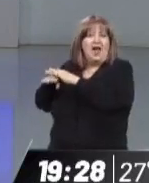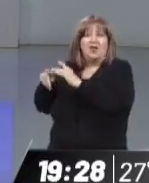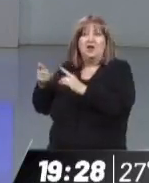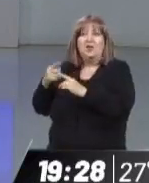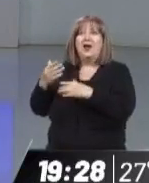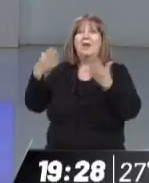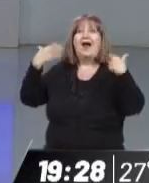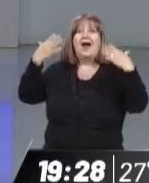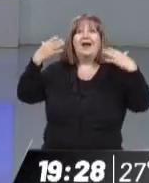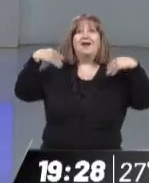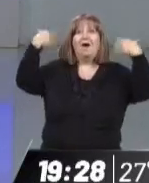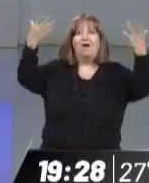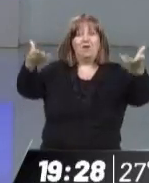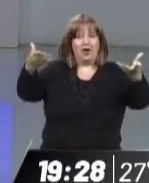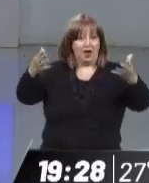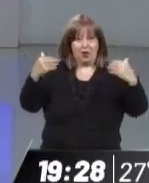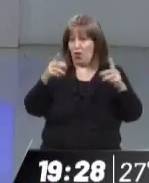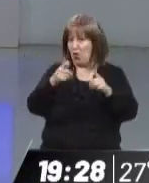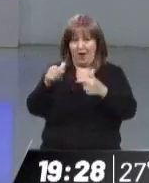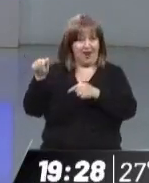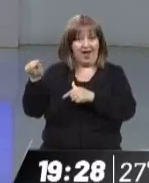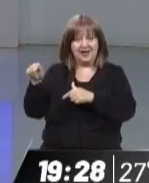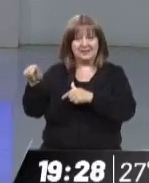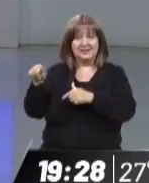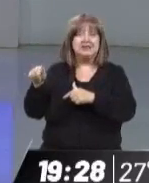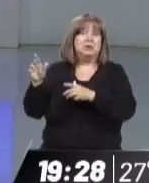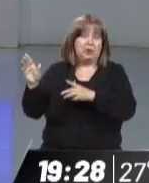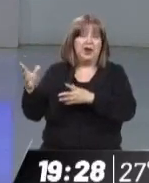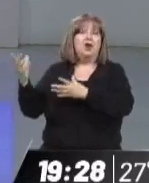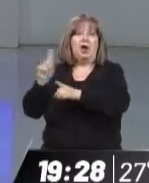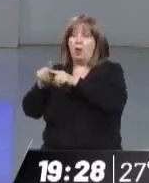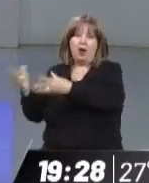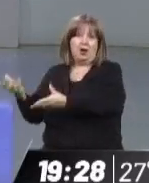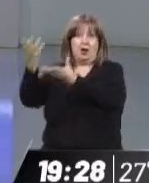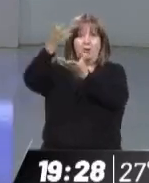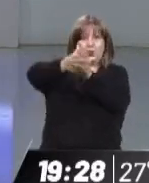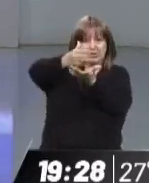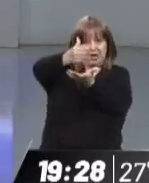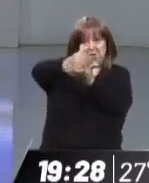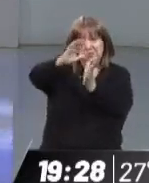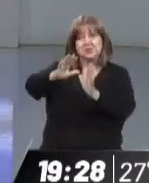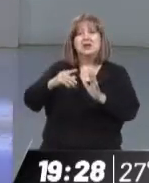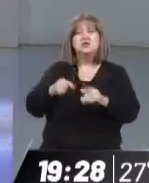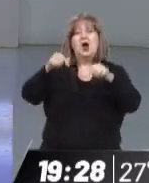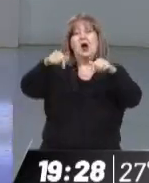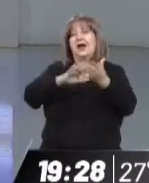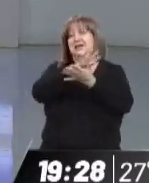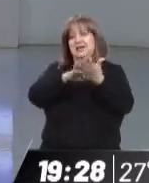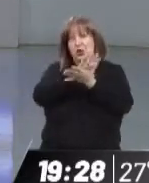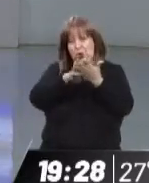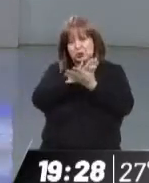se generó en torno a la no cabeza del cóndor. Y bueno, finalmente ya se ha llegado a una solución, se va a